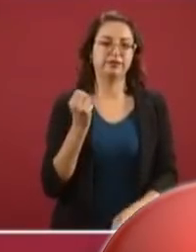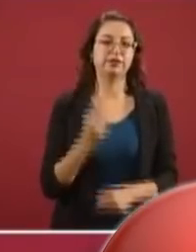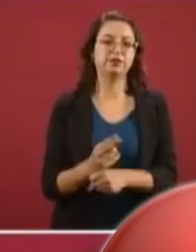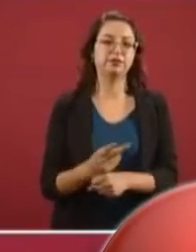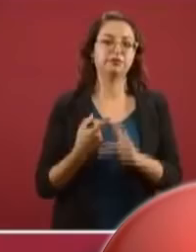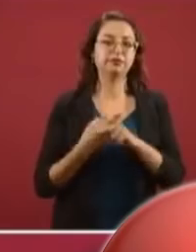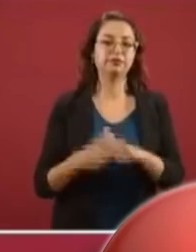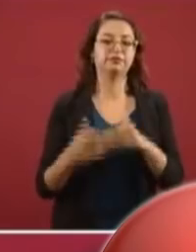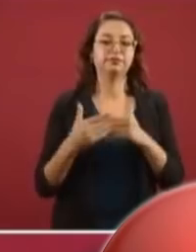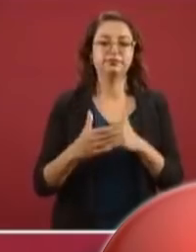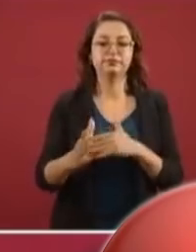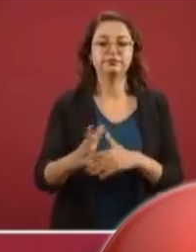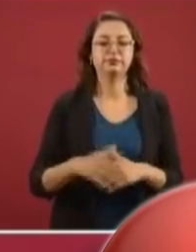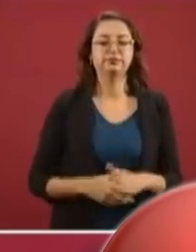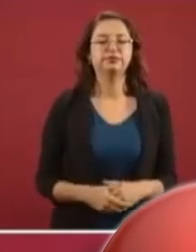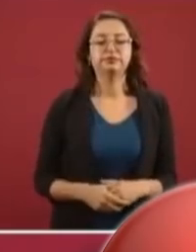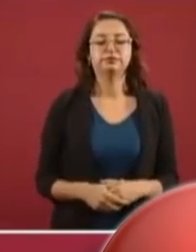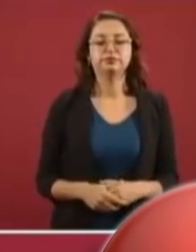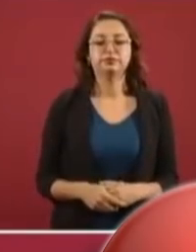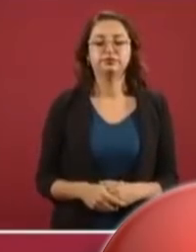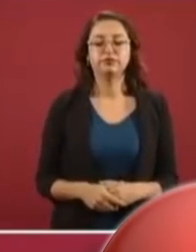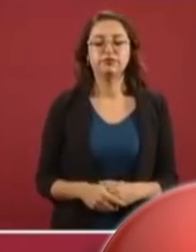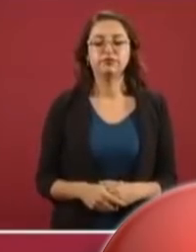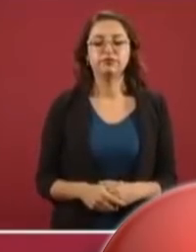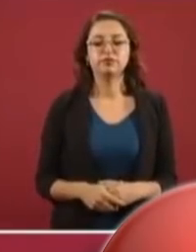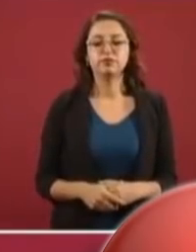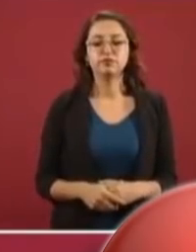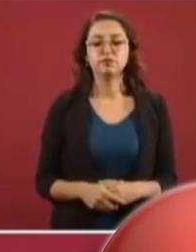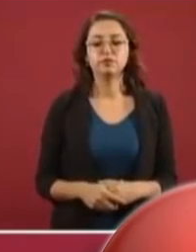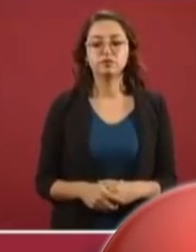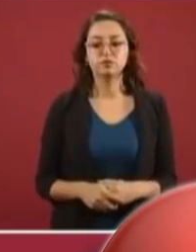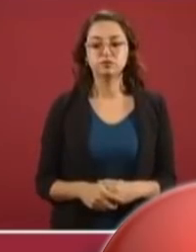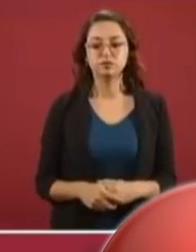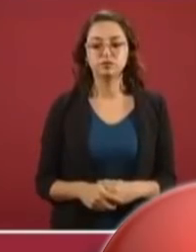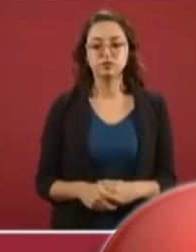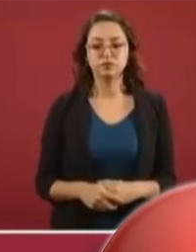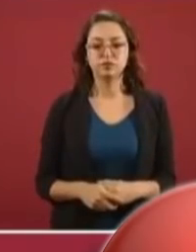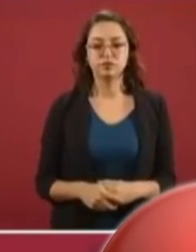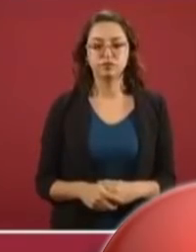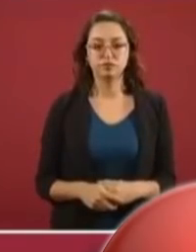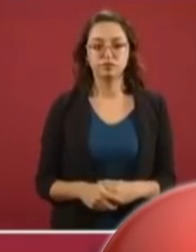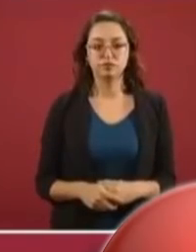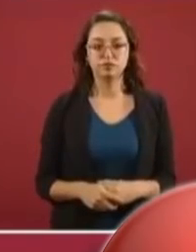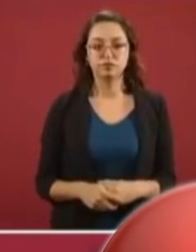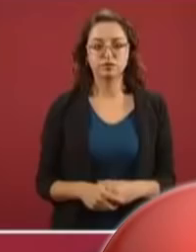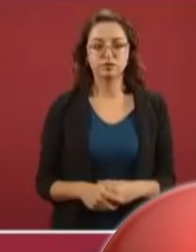temprano. Hoy vamos a tratar